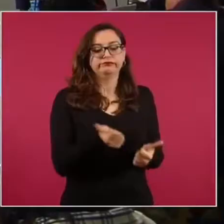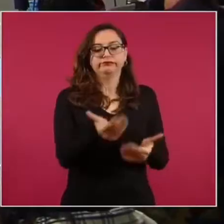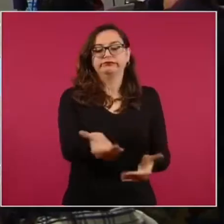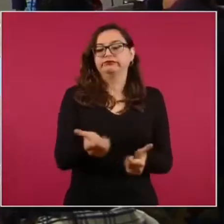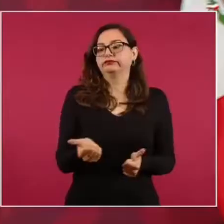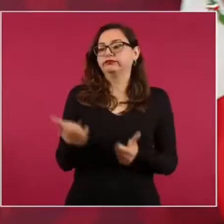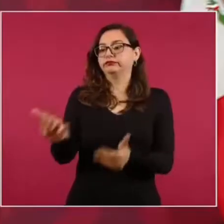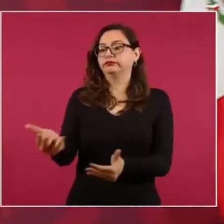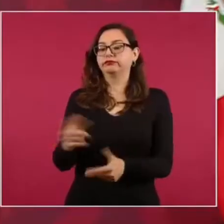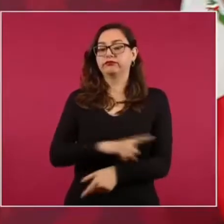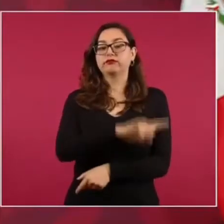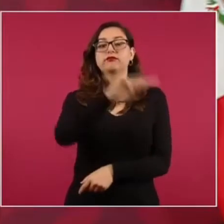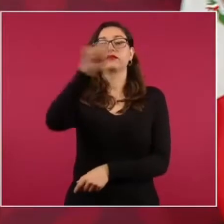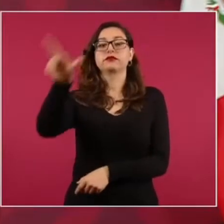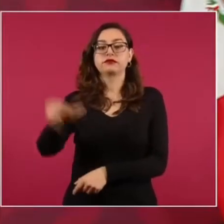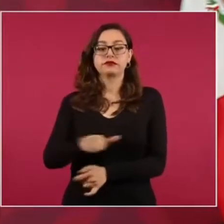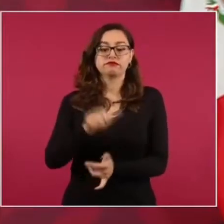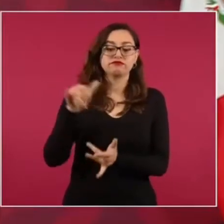quienes usaban esas armas